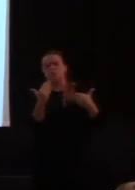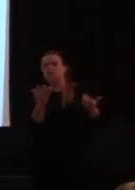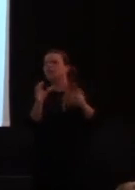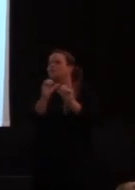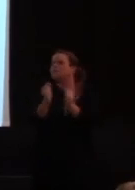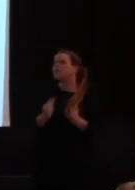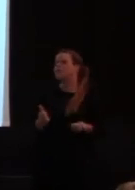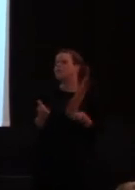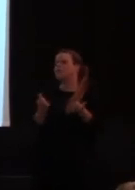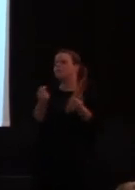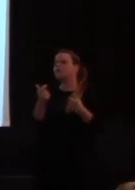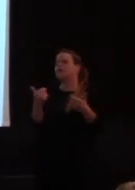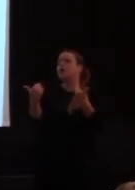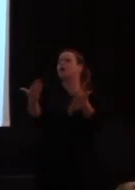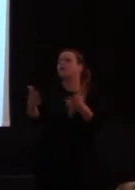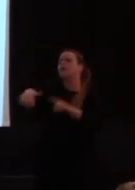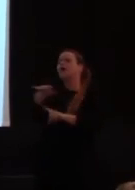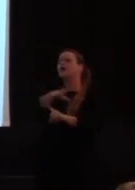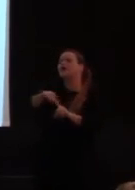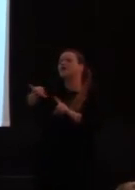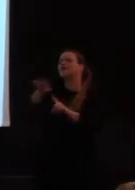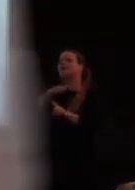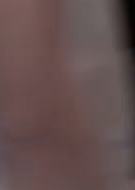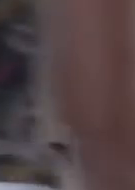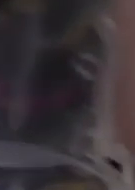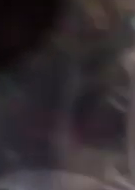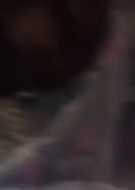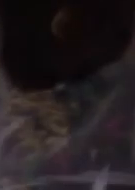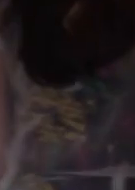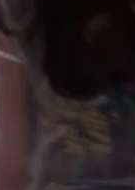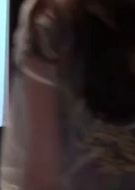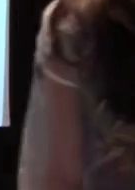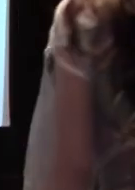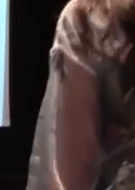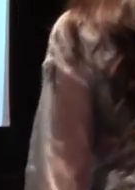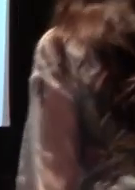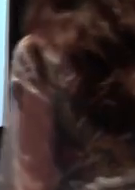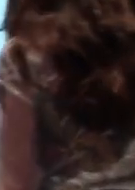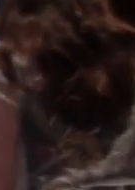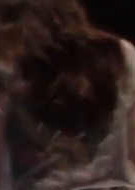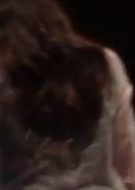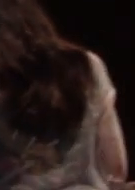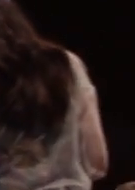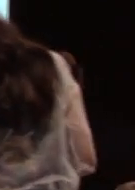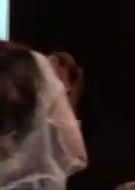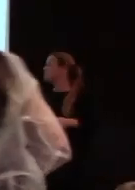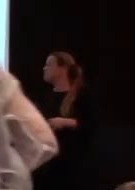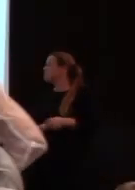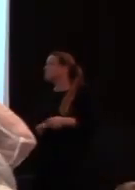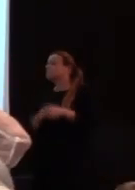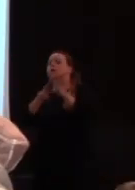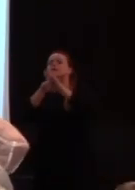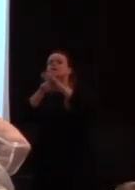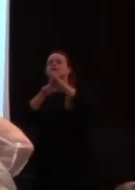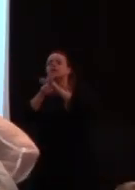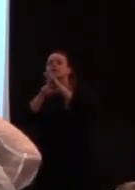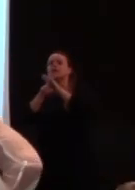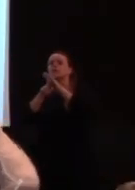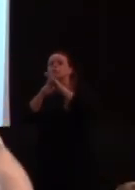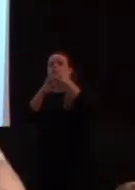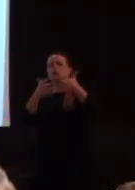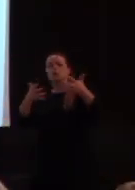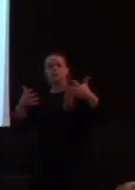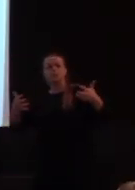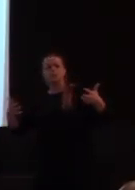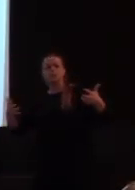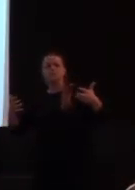formas que también ayudan a crear un clima mucho más amable y también más formal. Utilizar recursos protónicos, sónicos, neónicos,